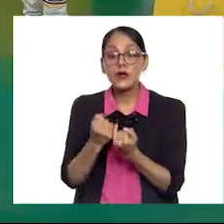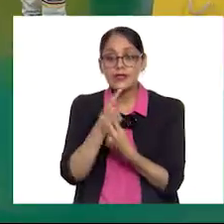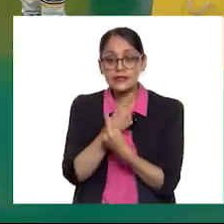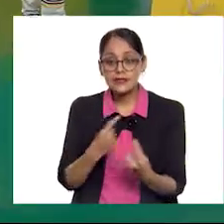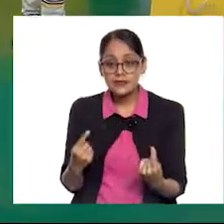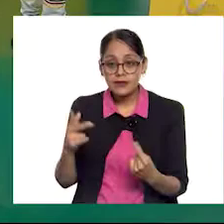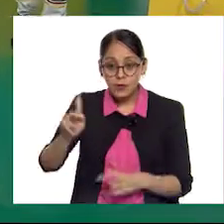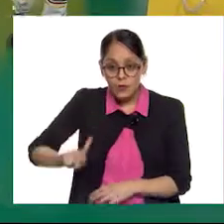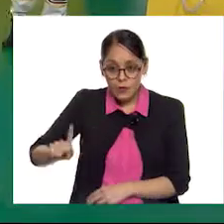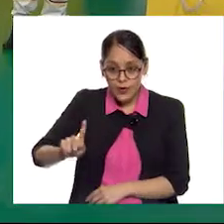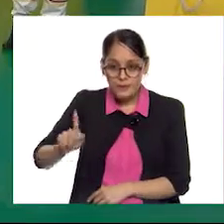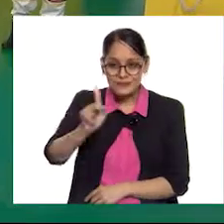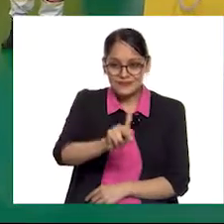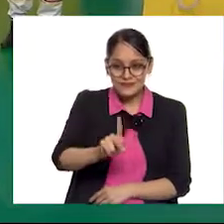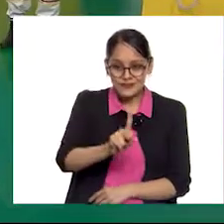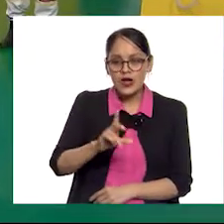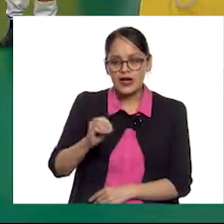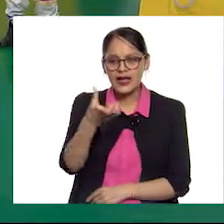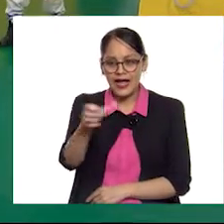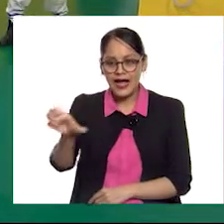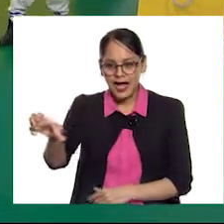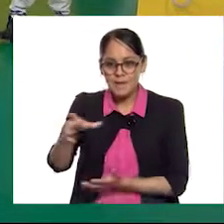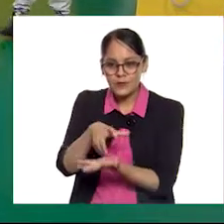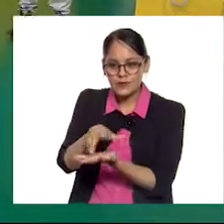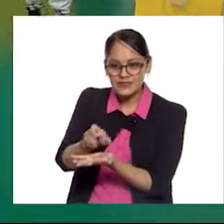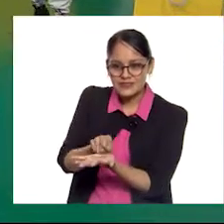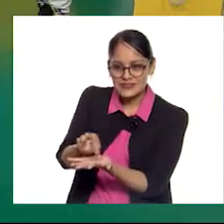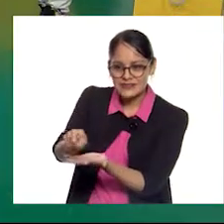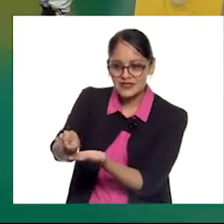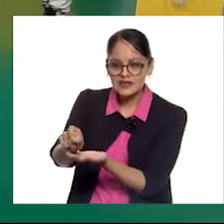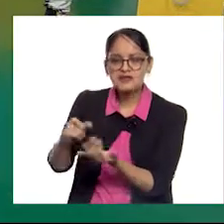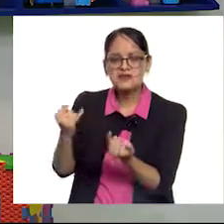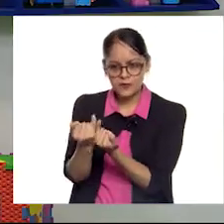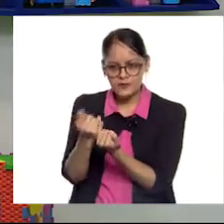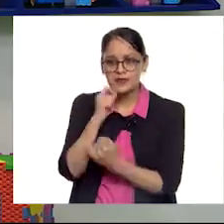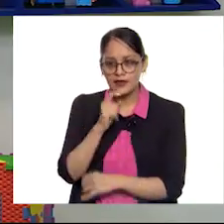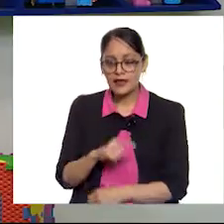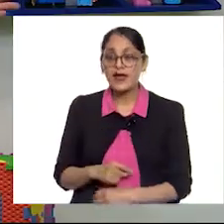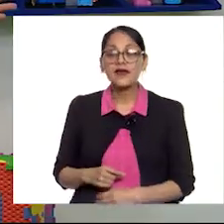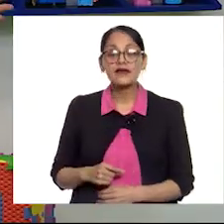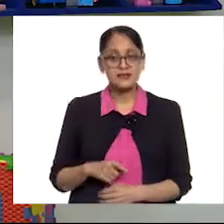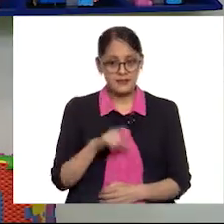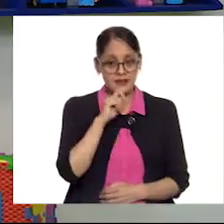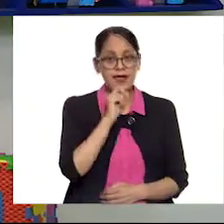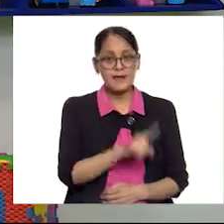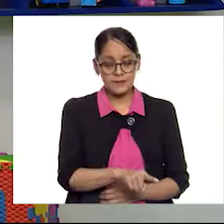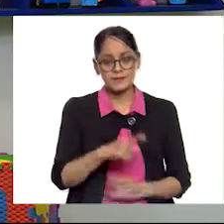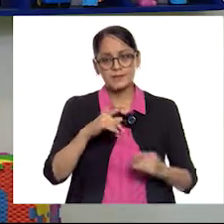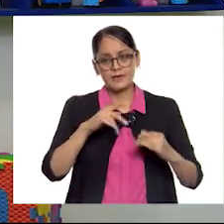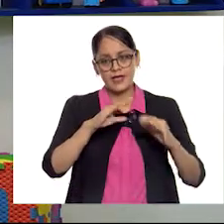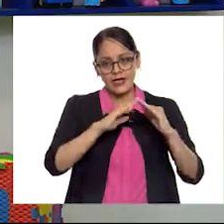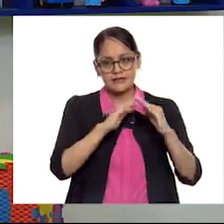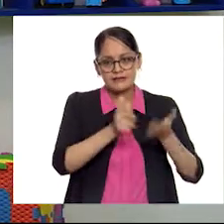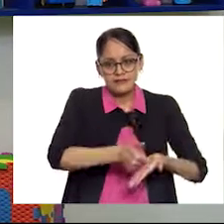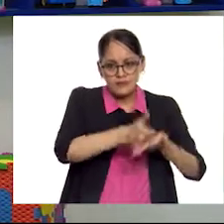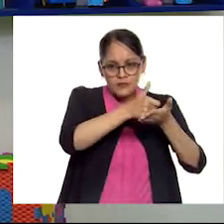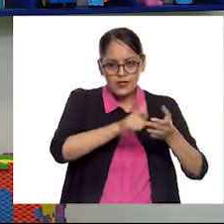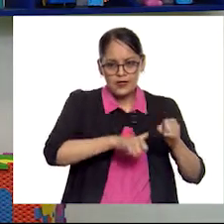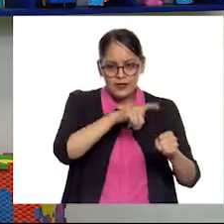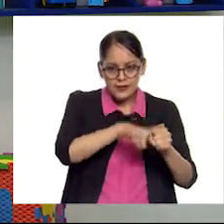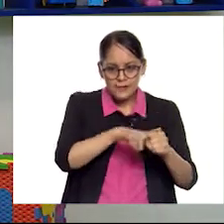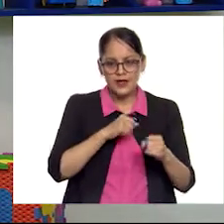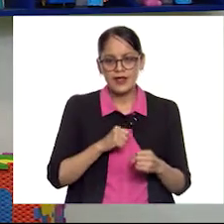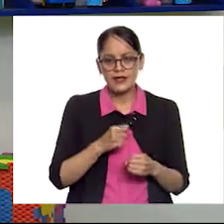niños de provincia cuando están sembrando en el campo. Claro, ¿cómo ayudan en casa? A lo mejor con los animales, con el campo, con